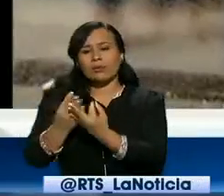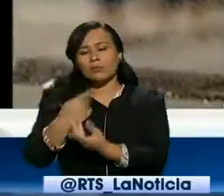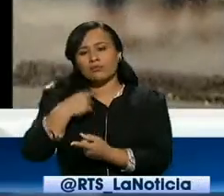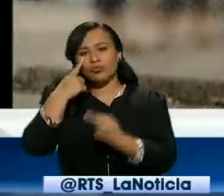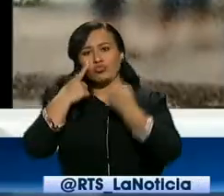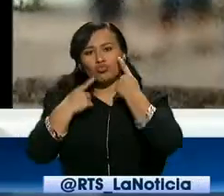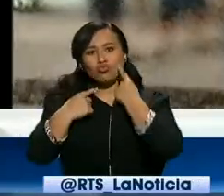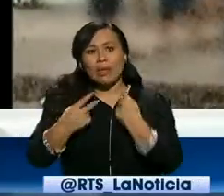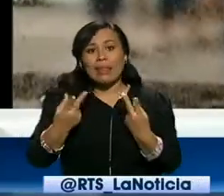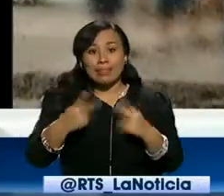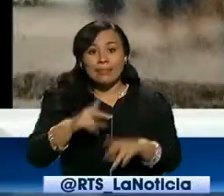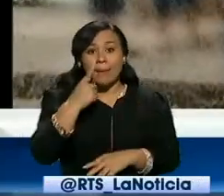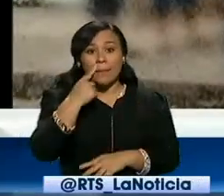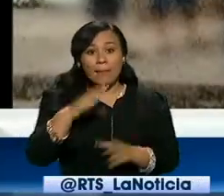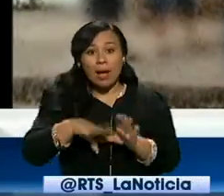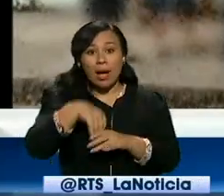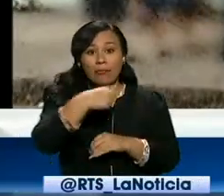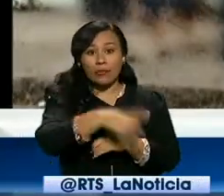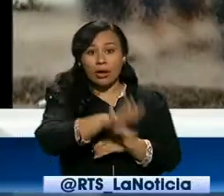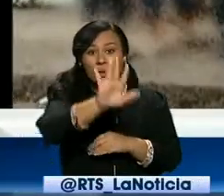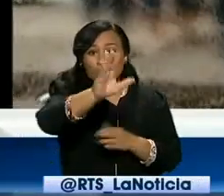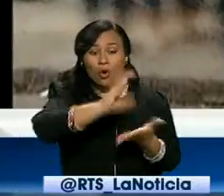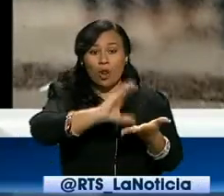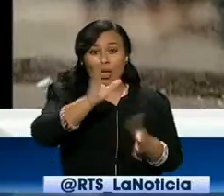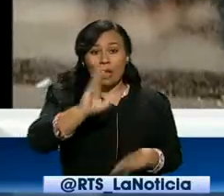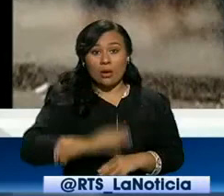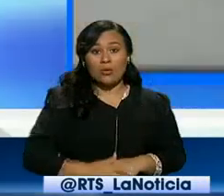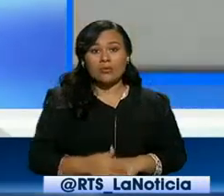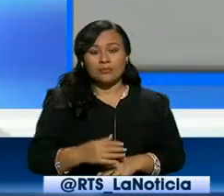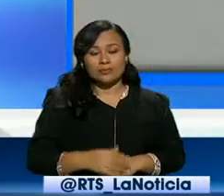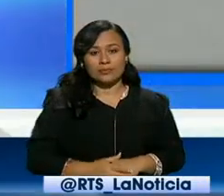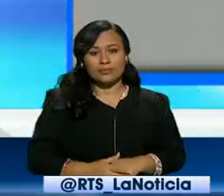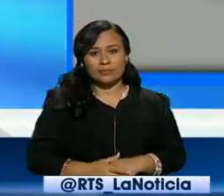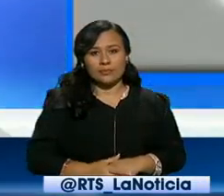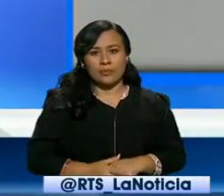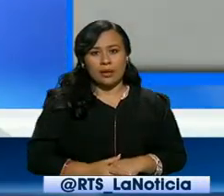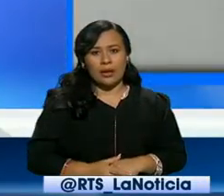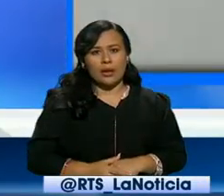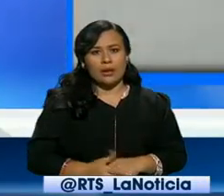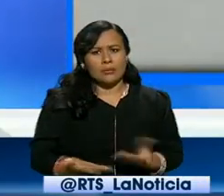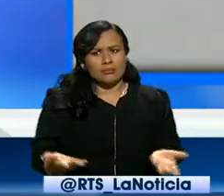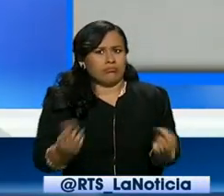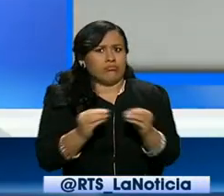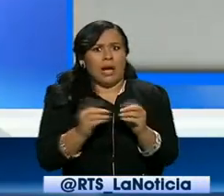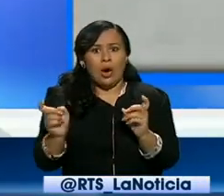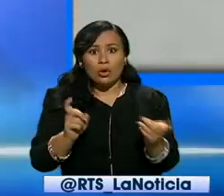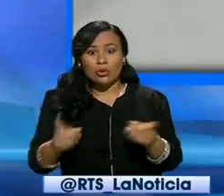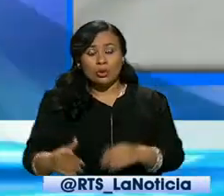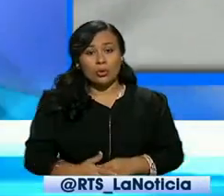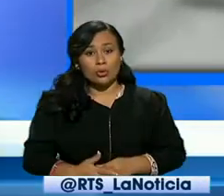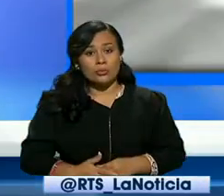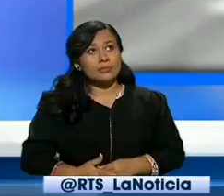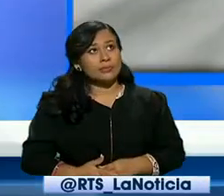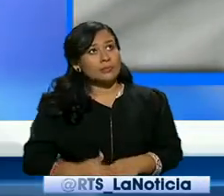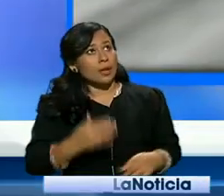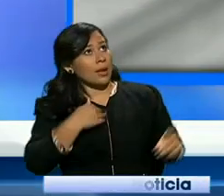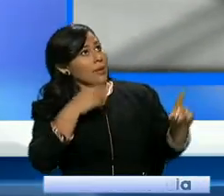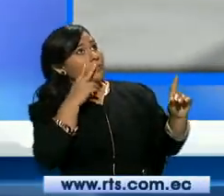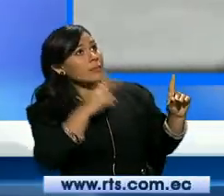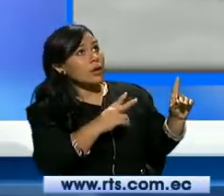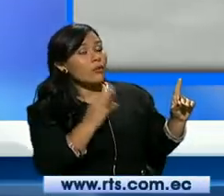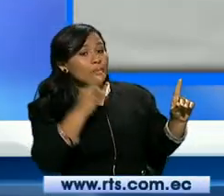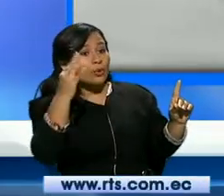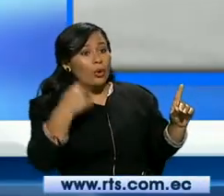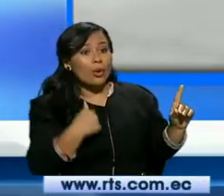pequeña, que quería ser abogada e inició el periodo lectivo con muchas ganas de estudiar, pero estas se disiparon en las últimas